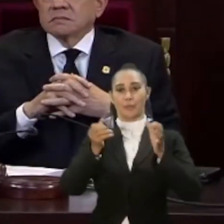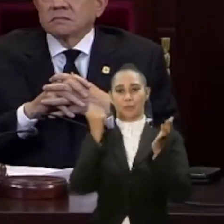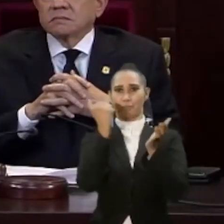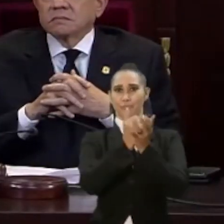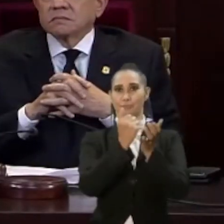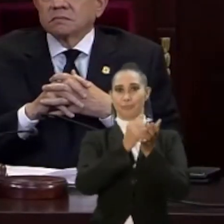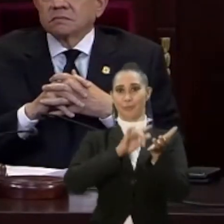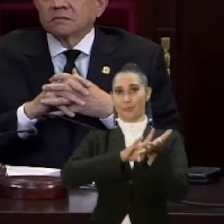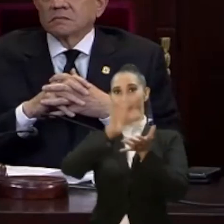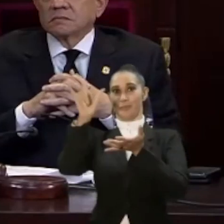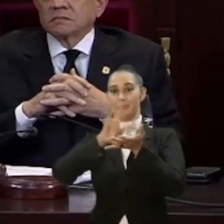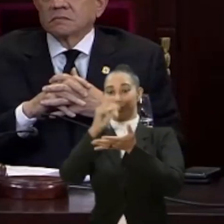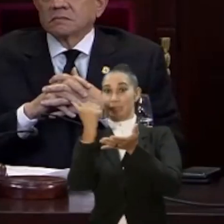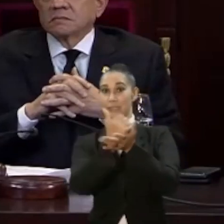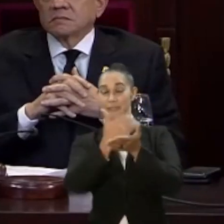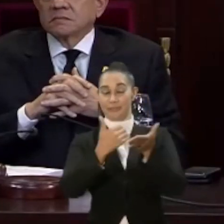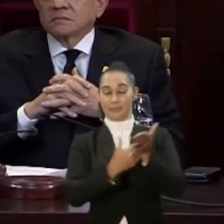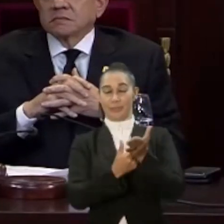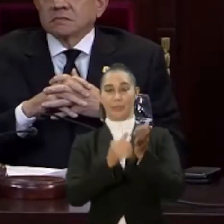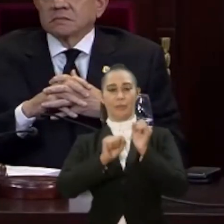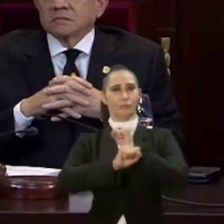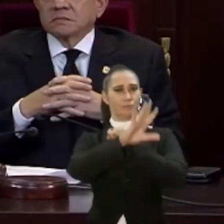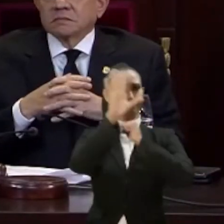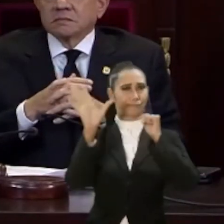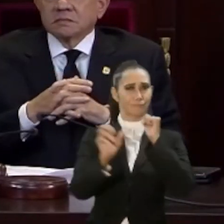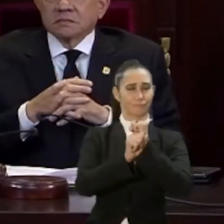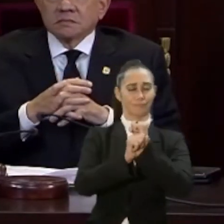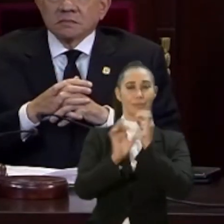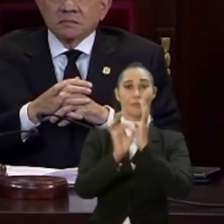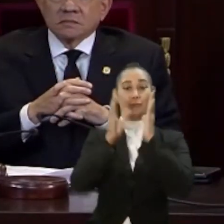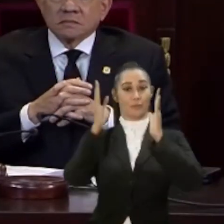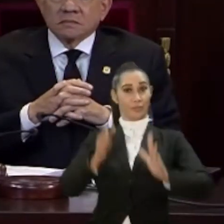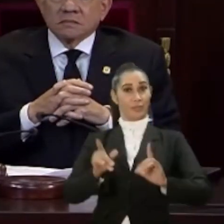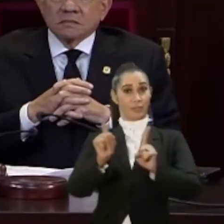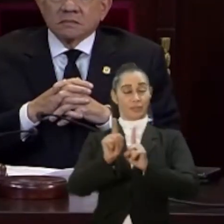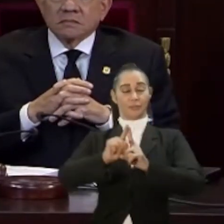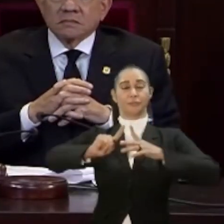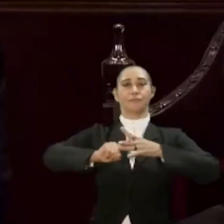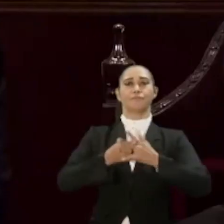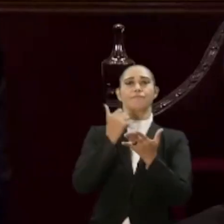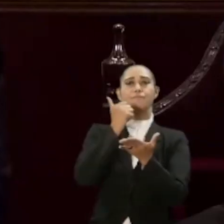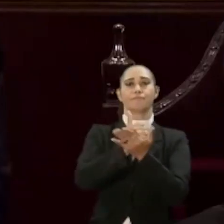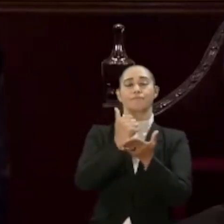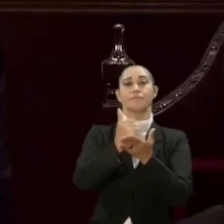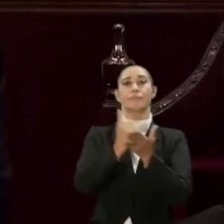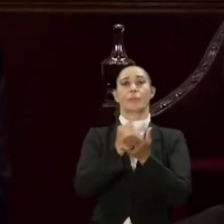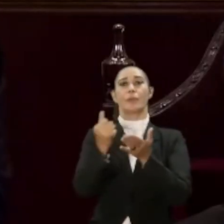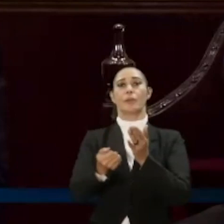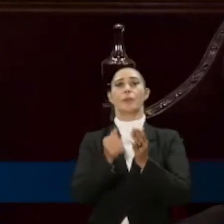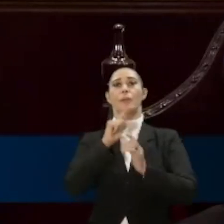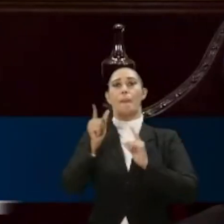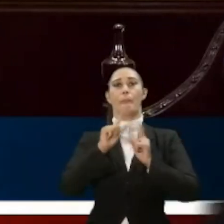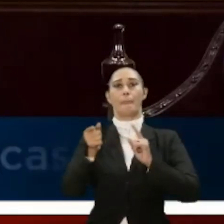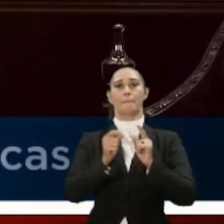que va a cambiar y transparentar profundamente su funcionamiento y que empezará a aplicarse en los consulados de Boston,